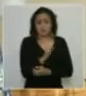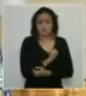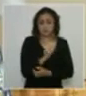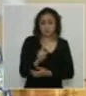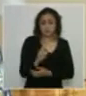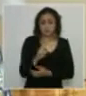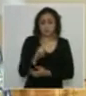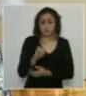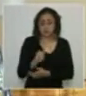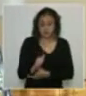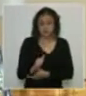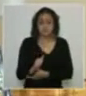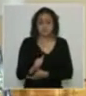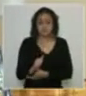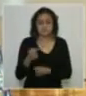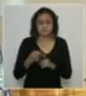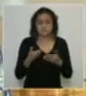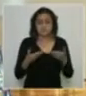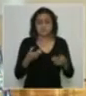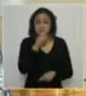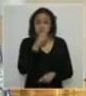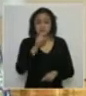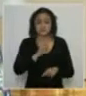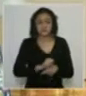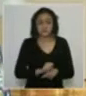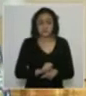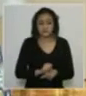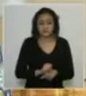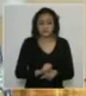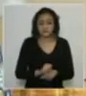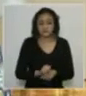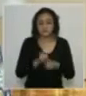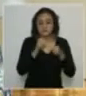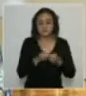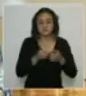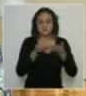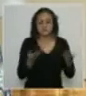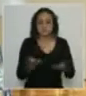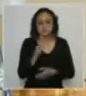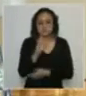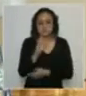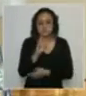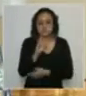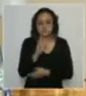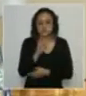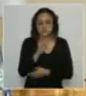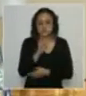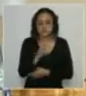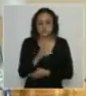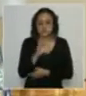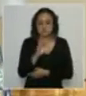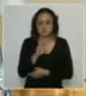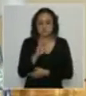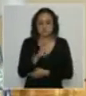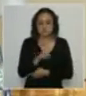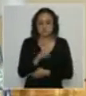profesional del hoy secretario de Seguridad Pública, Daniel Cruz